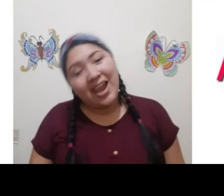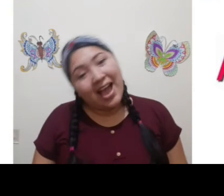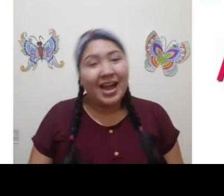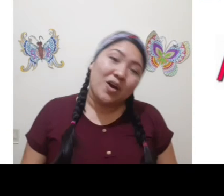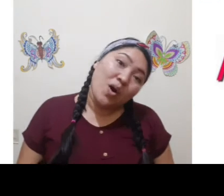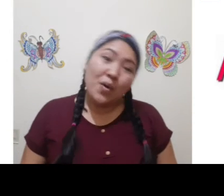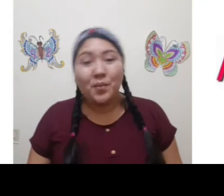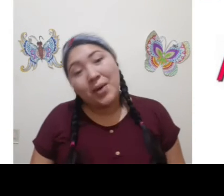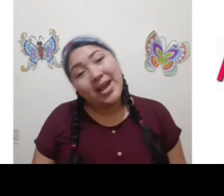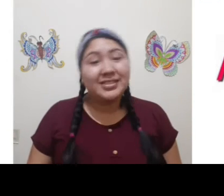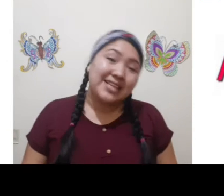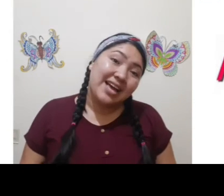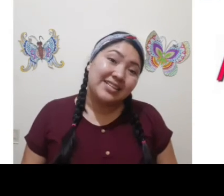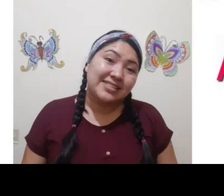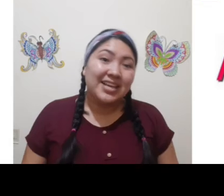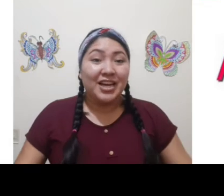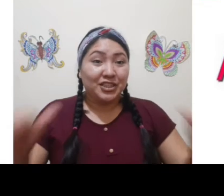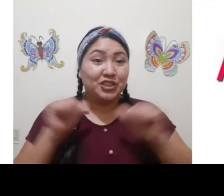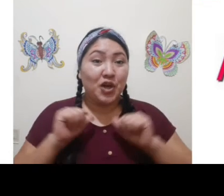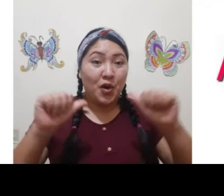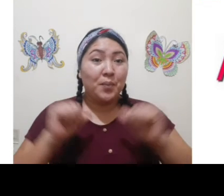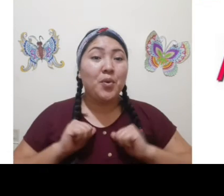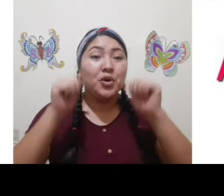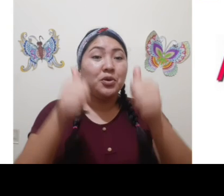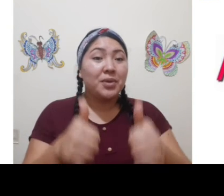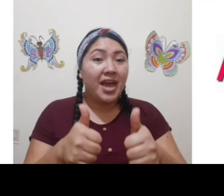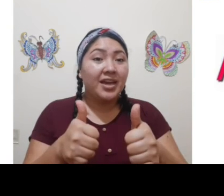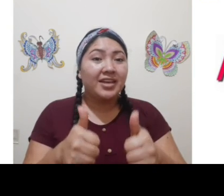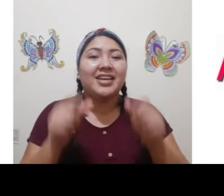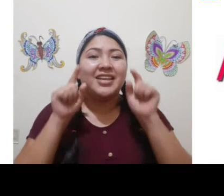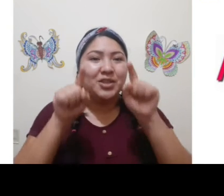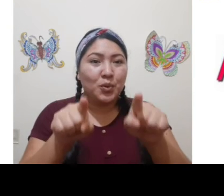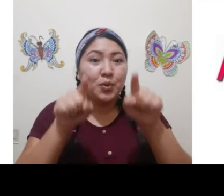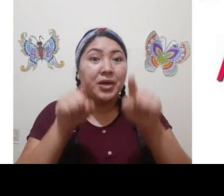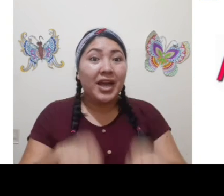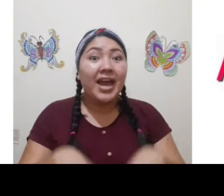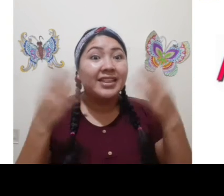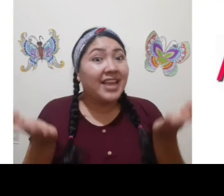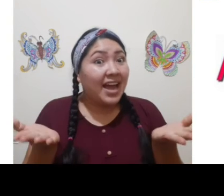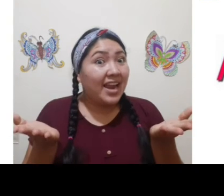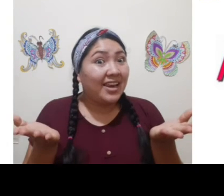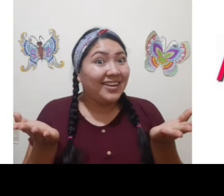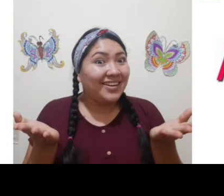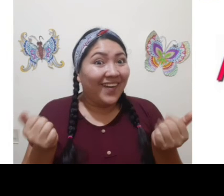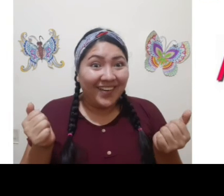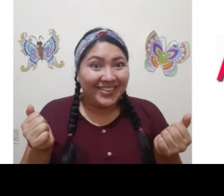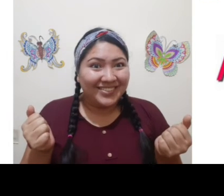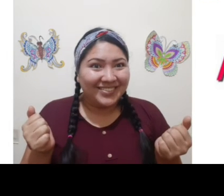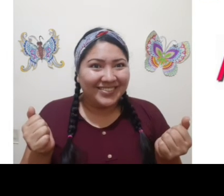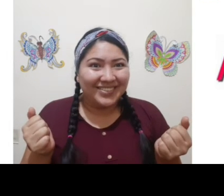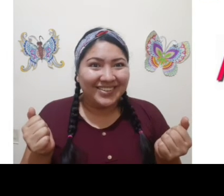hola cómo estás yo muy bien y tú qué tal